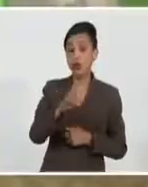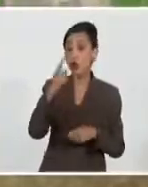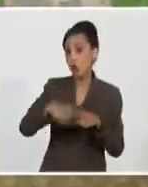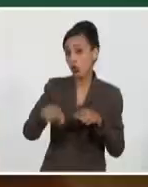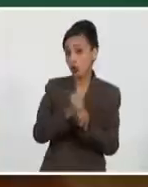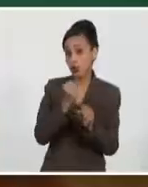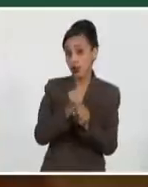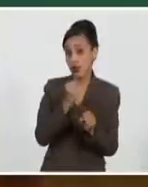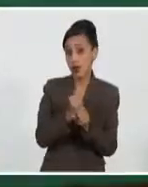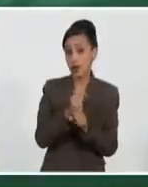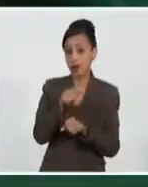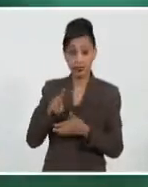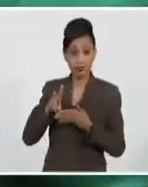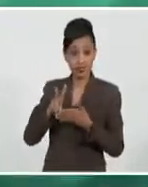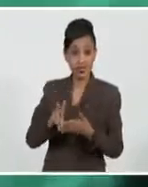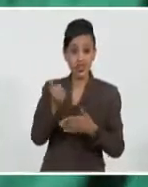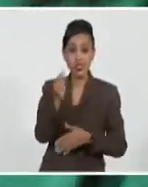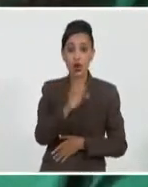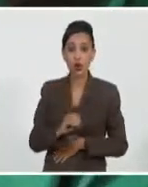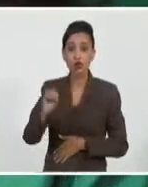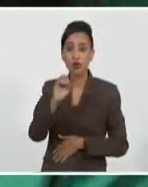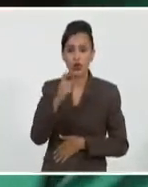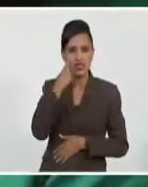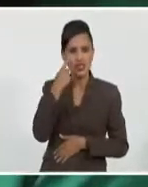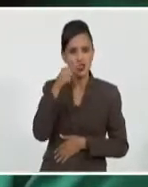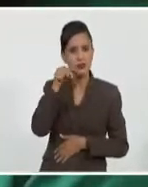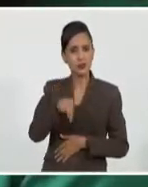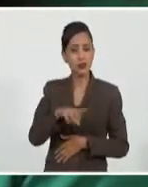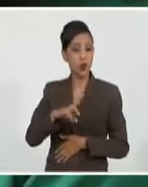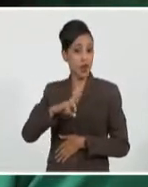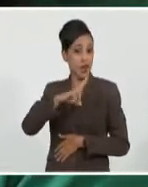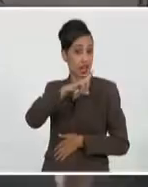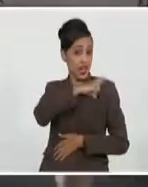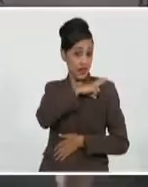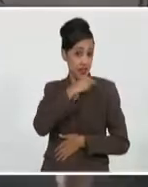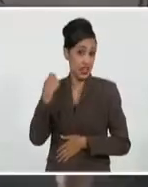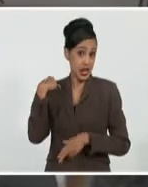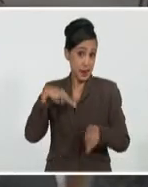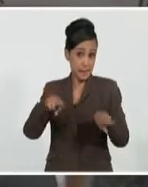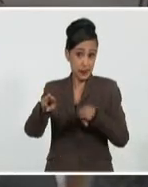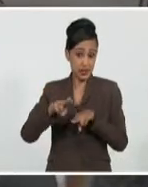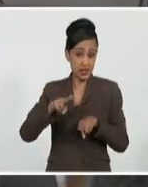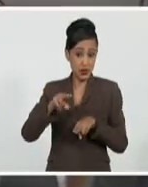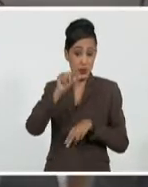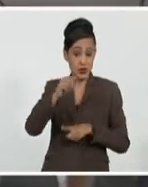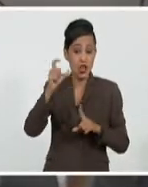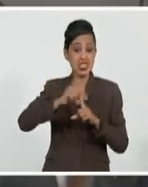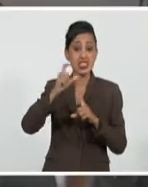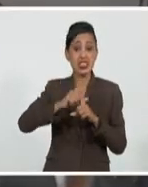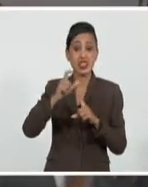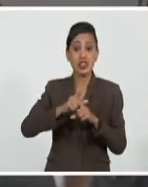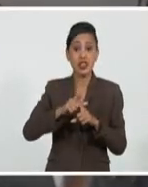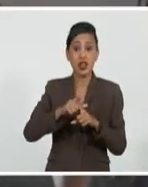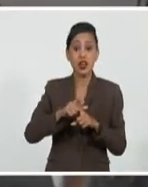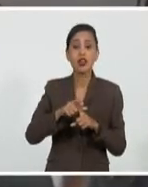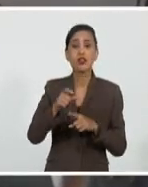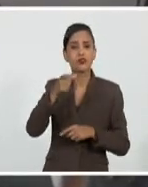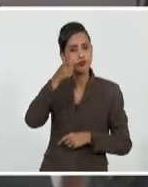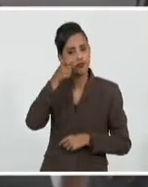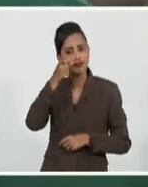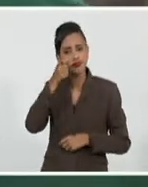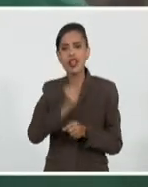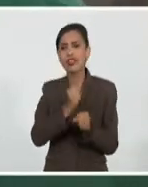de octubre hubo consenso en que se precisa también que los dirigentes administrativos y sindicales no solo custodien y exijan,